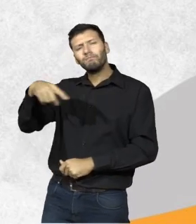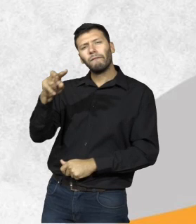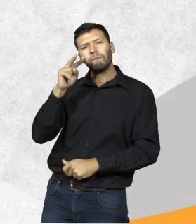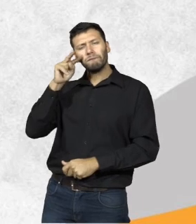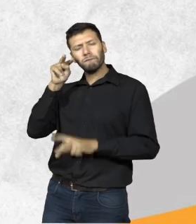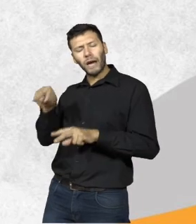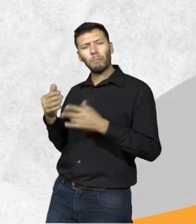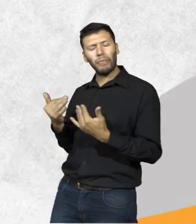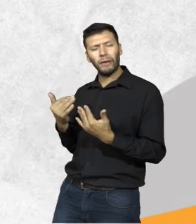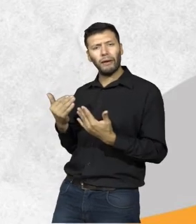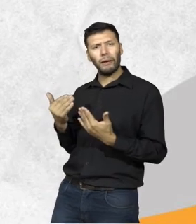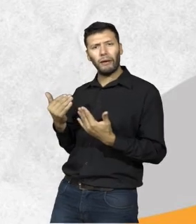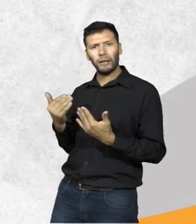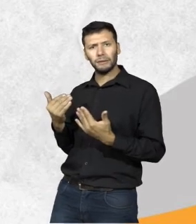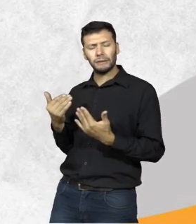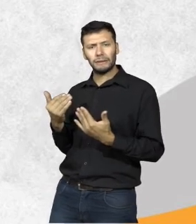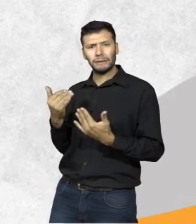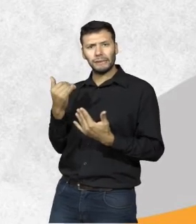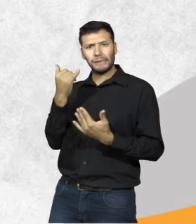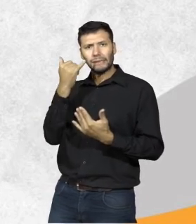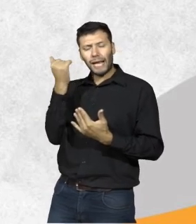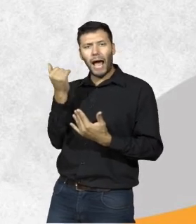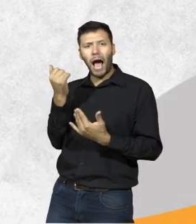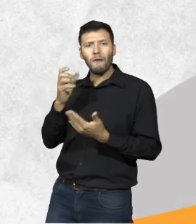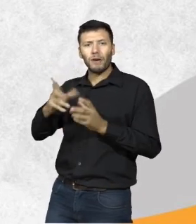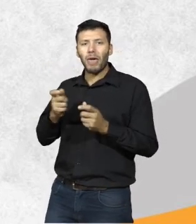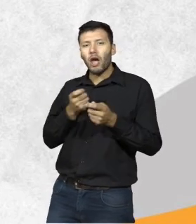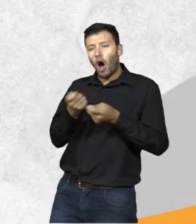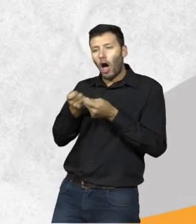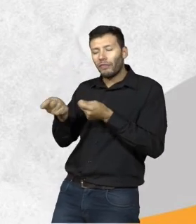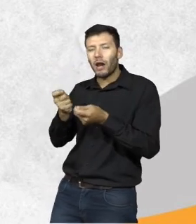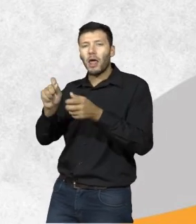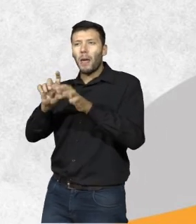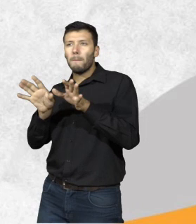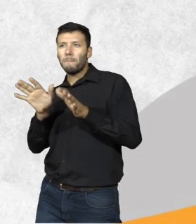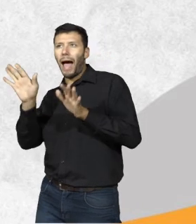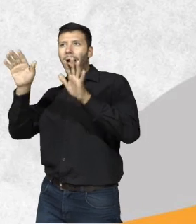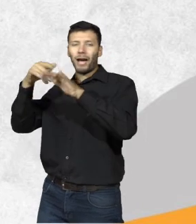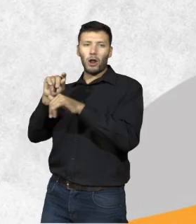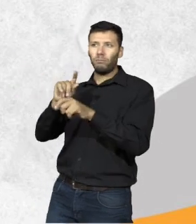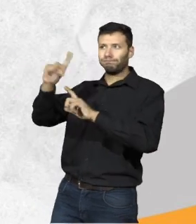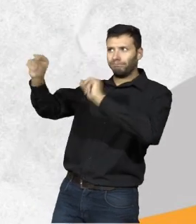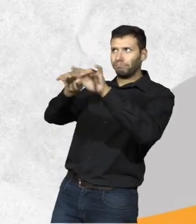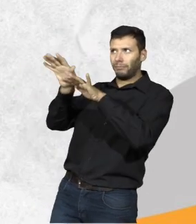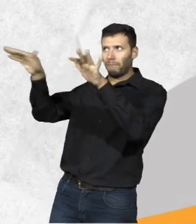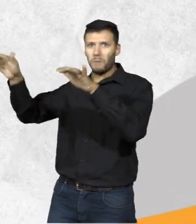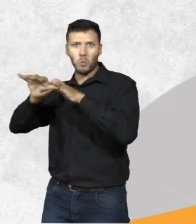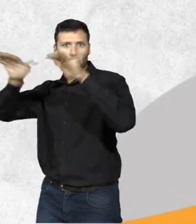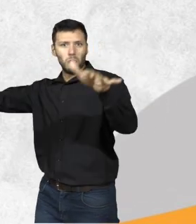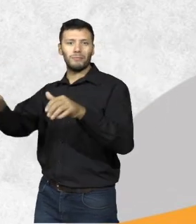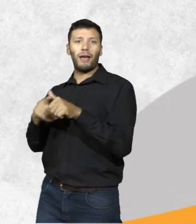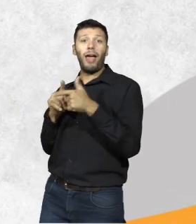aparte está controlado, tiene para espantar pájaros, todo el cerco perimetral